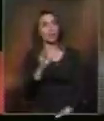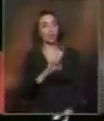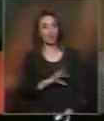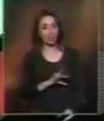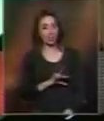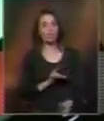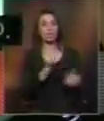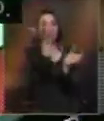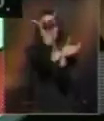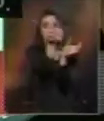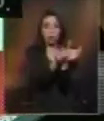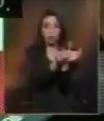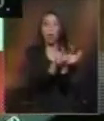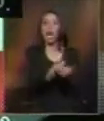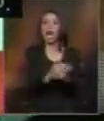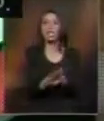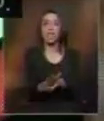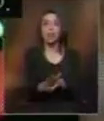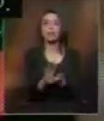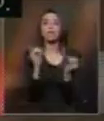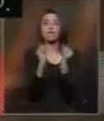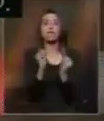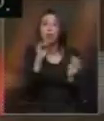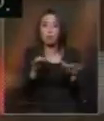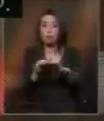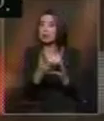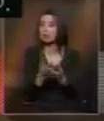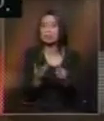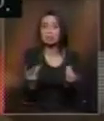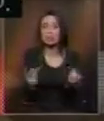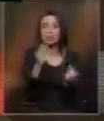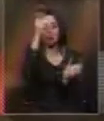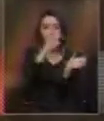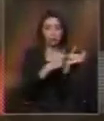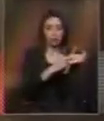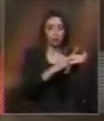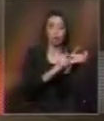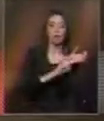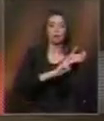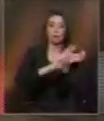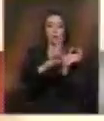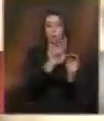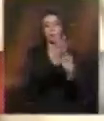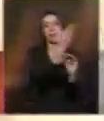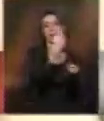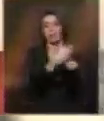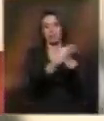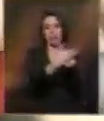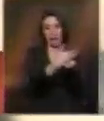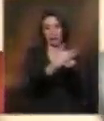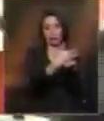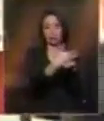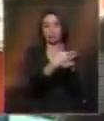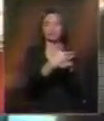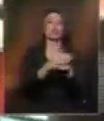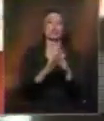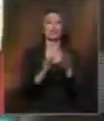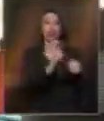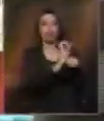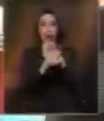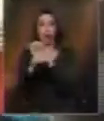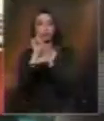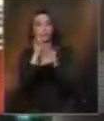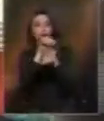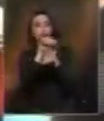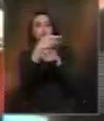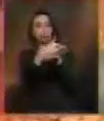La descarga es gratuita y el modo de uso es simple. El usuario envía la solicitud de un taxi, esta es recibida por todos los móviles que